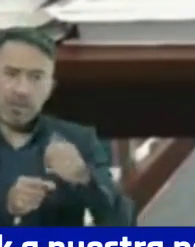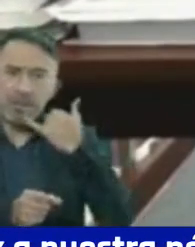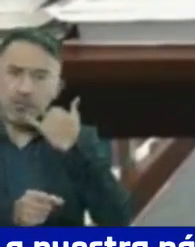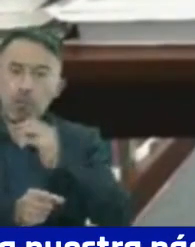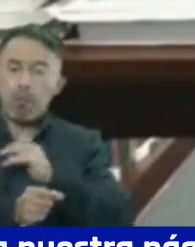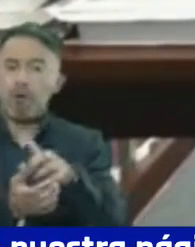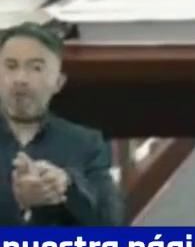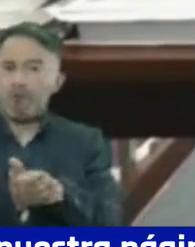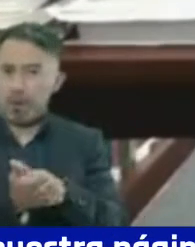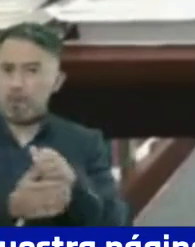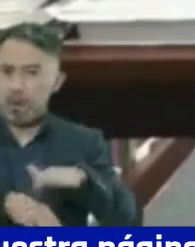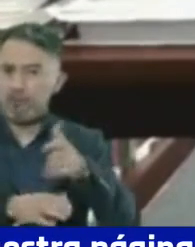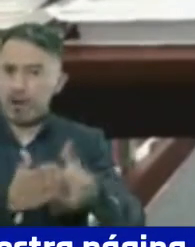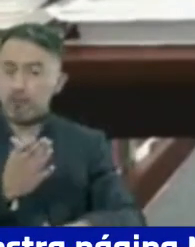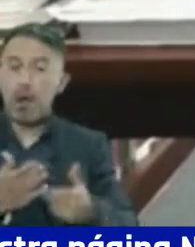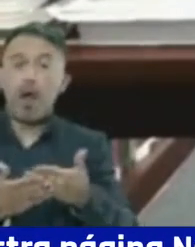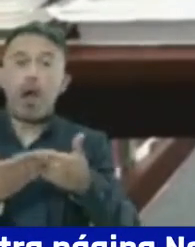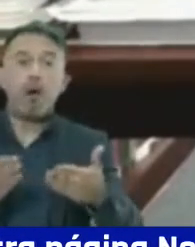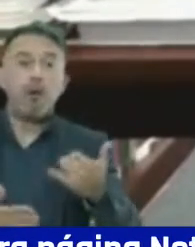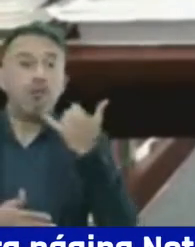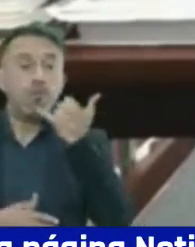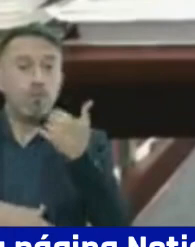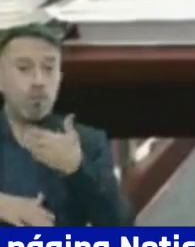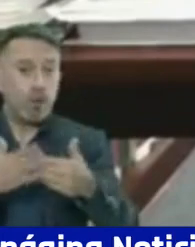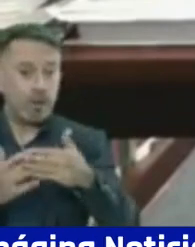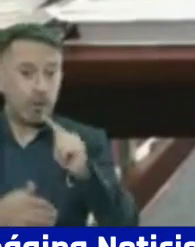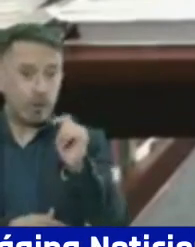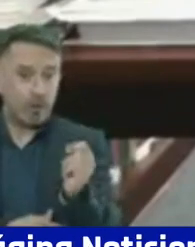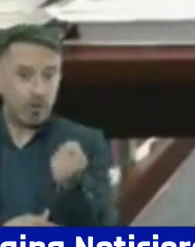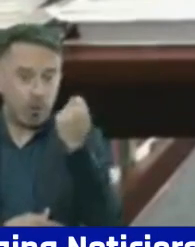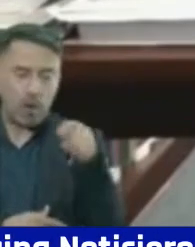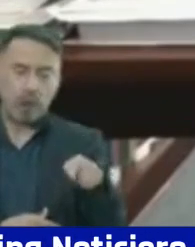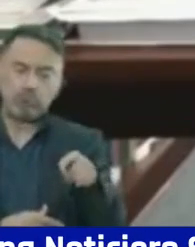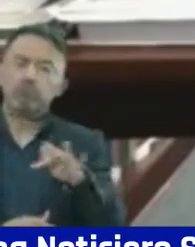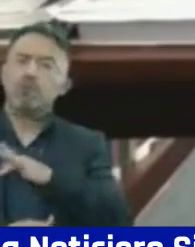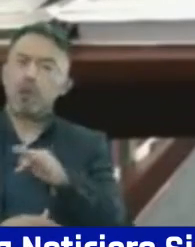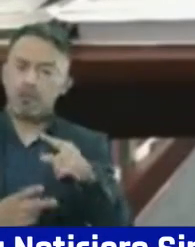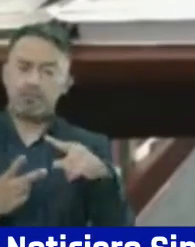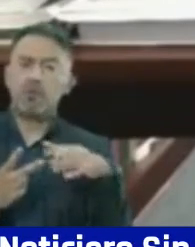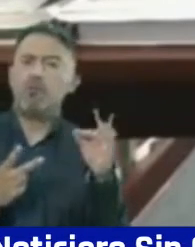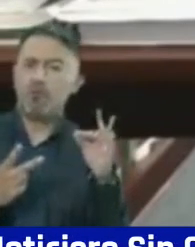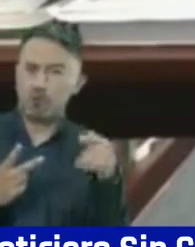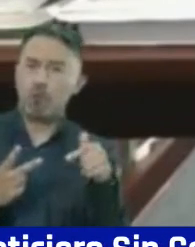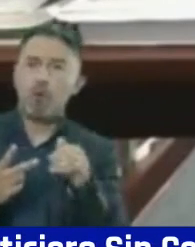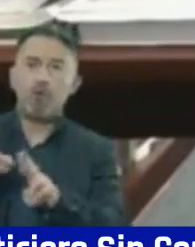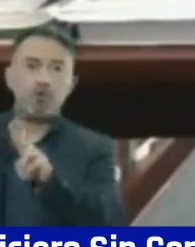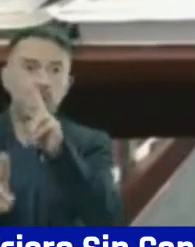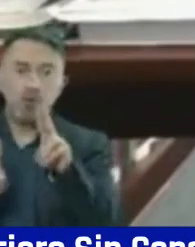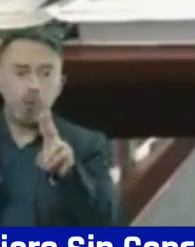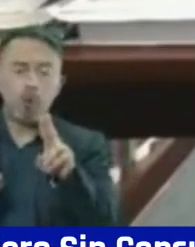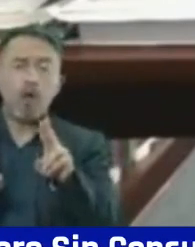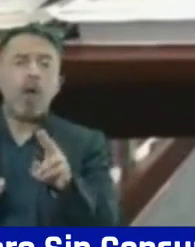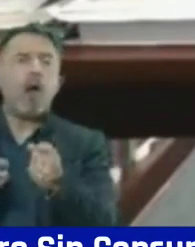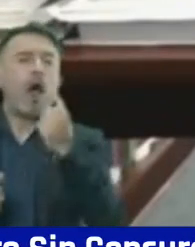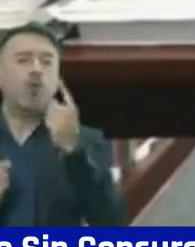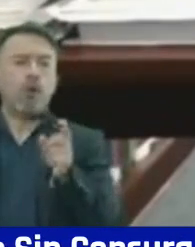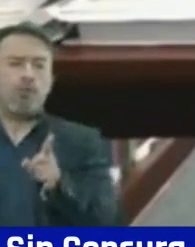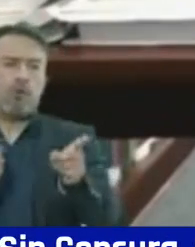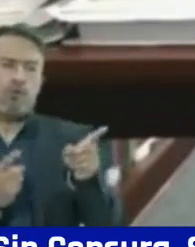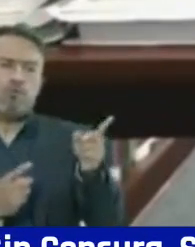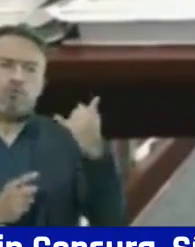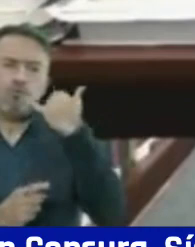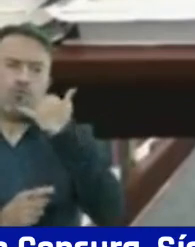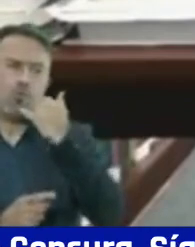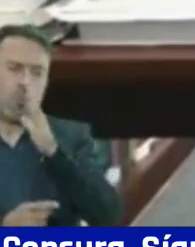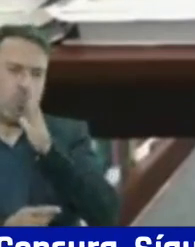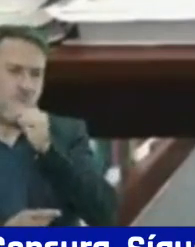de instrumentos tecnológicos como una alternativa para reducir los costos de nuestra democracia, hubo quienes criticaron el uso de la app, recurriendo